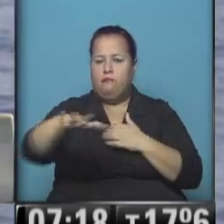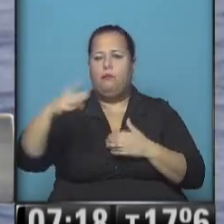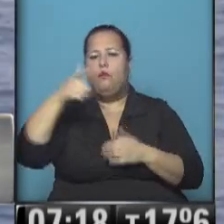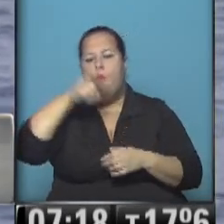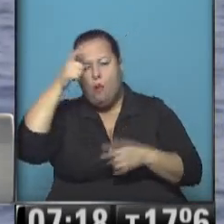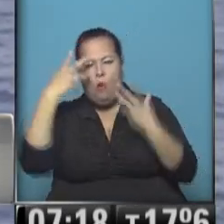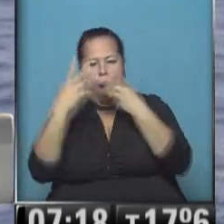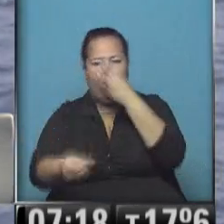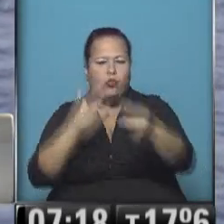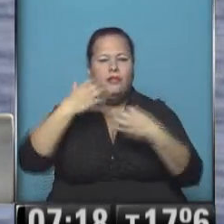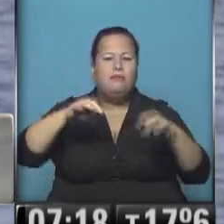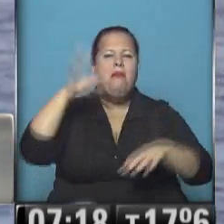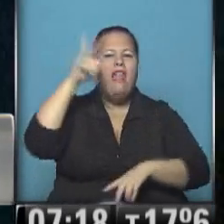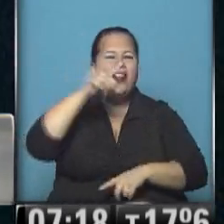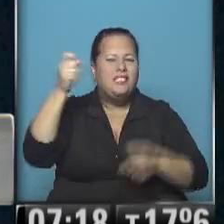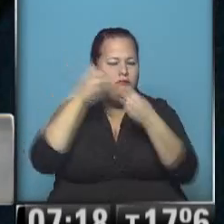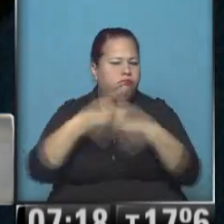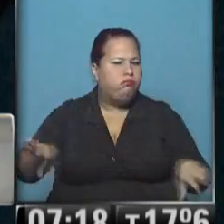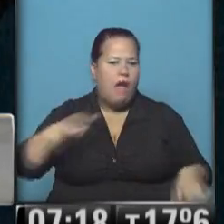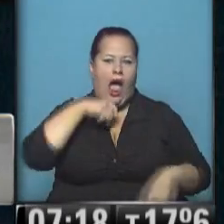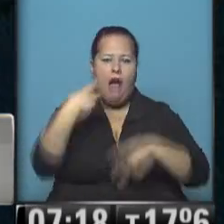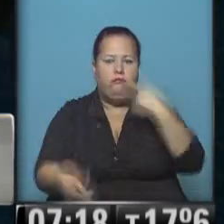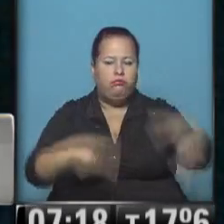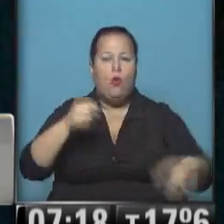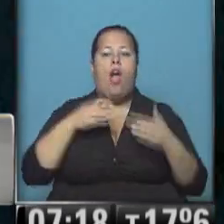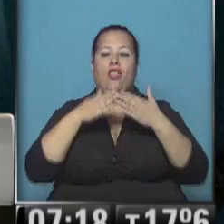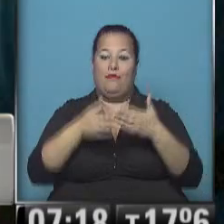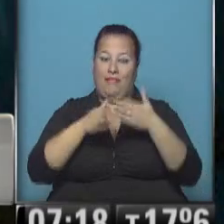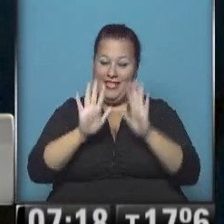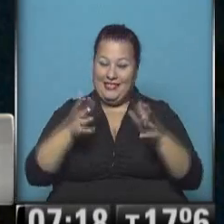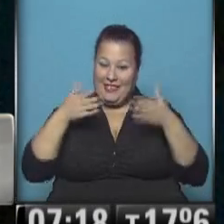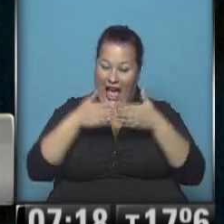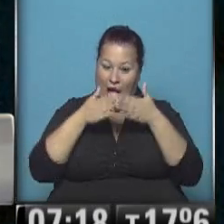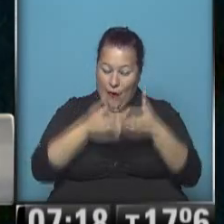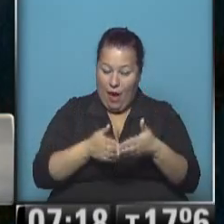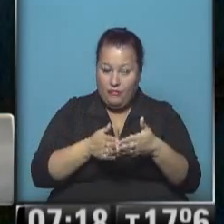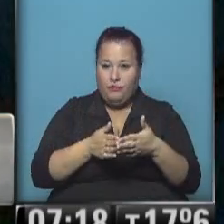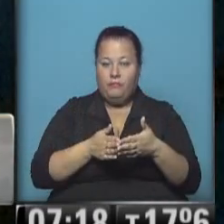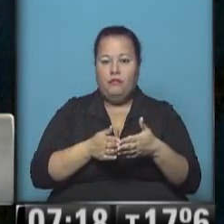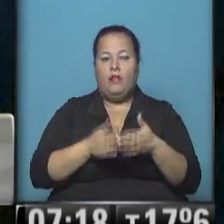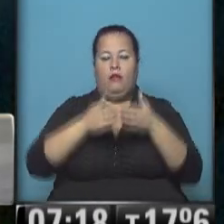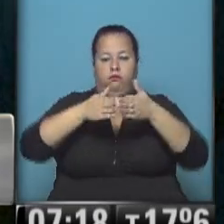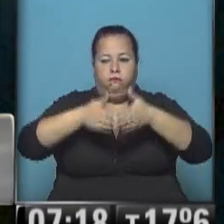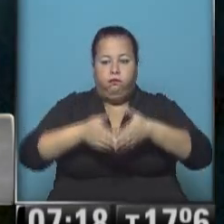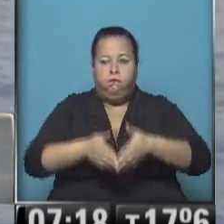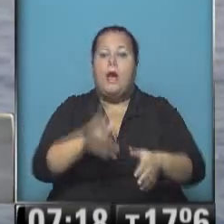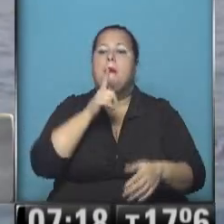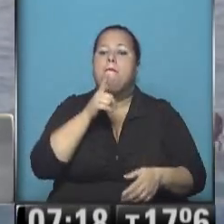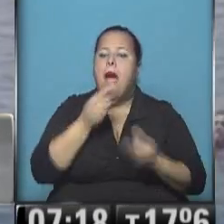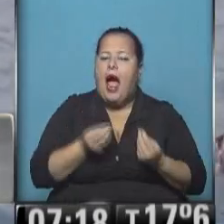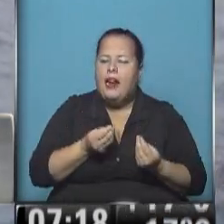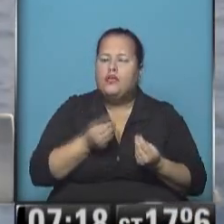aún buscan a cientos de desaparecidos que cayeron al agua cuando el pesquero donde se trasladaban se hundió aparentemente.